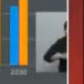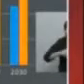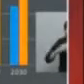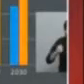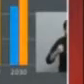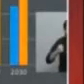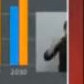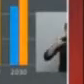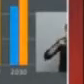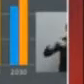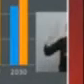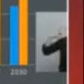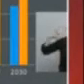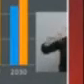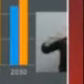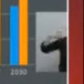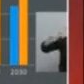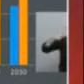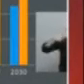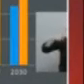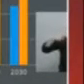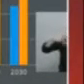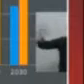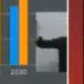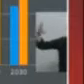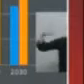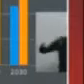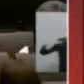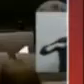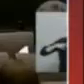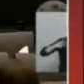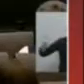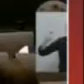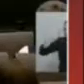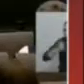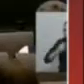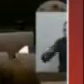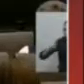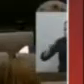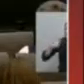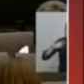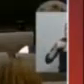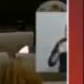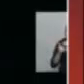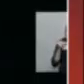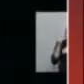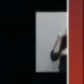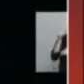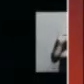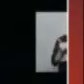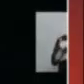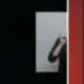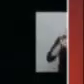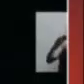complicado con casi con todas las economías me animaría a decir en recesión fruto de la pandemia la economía